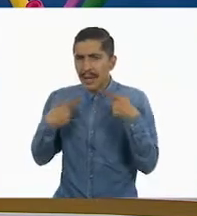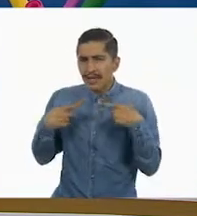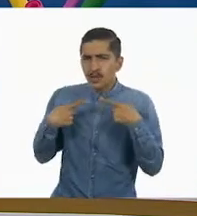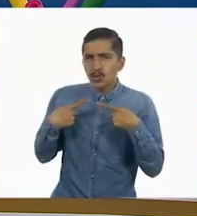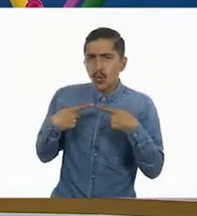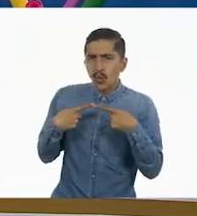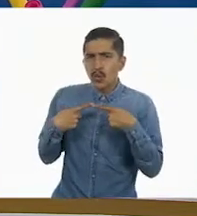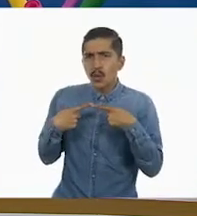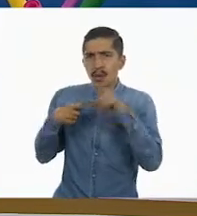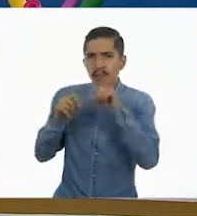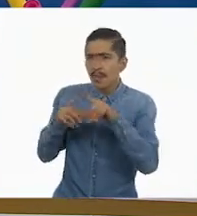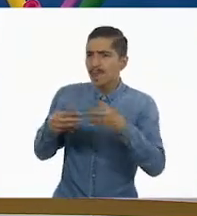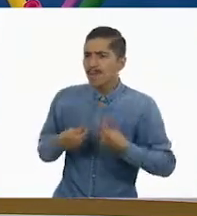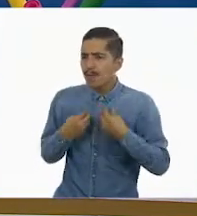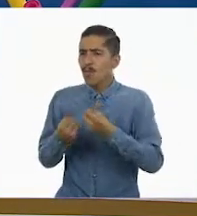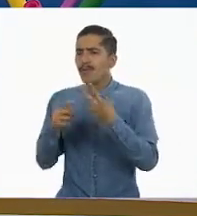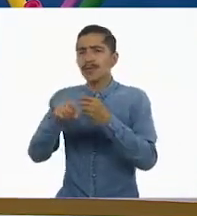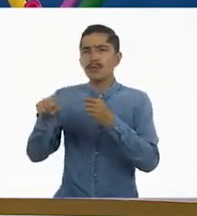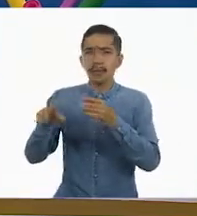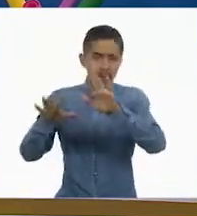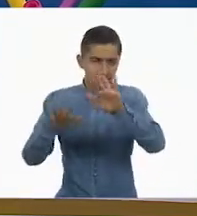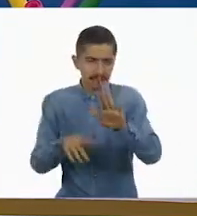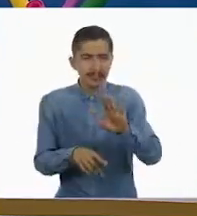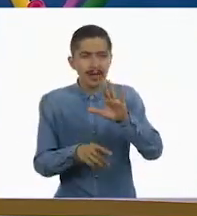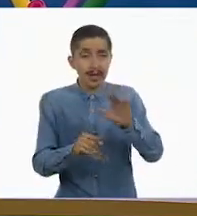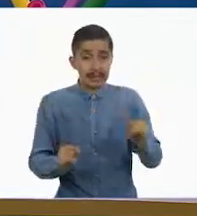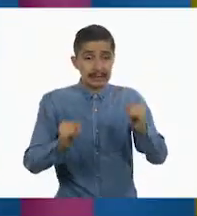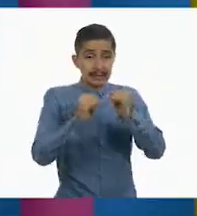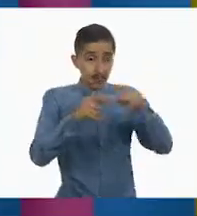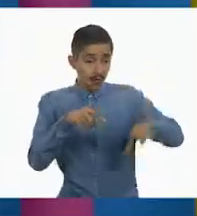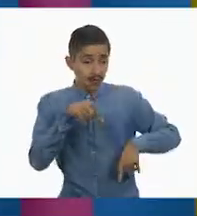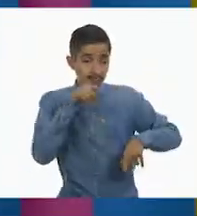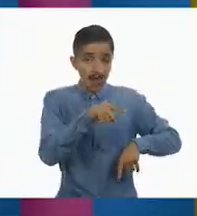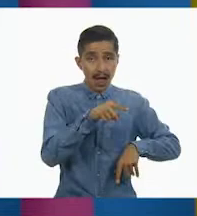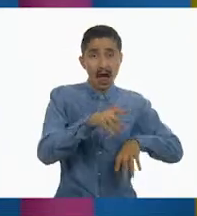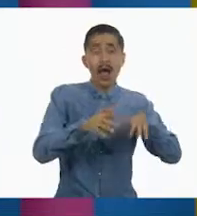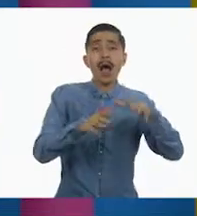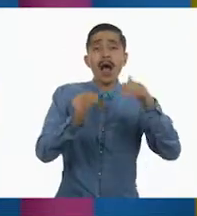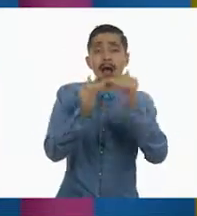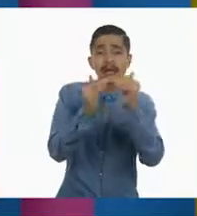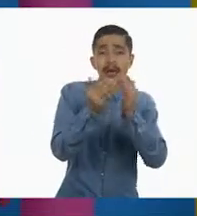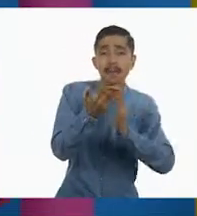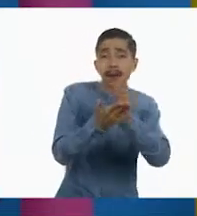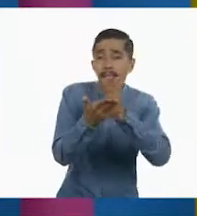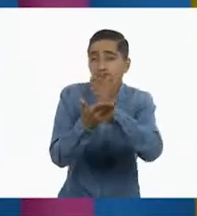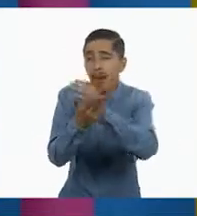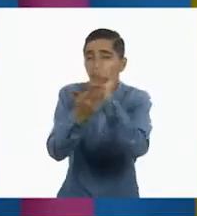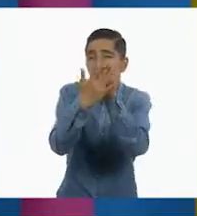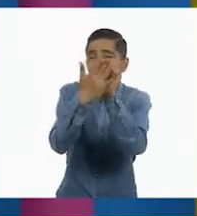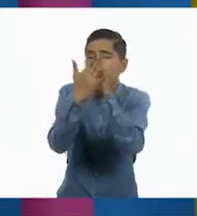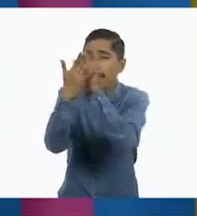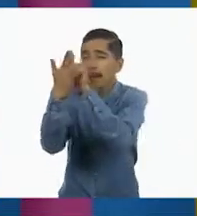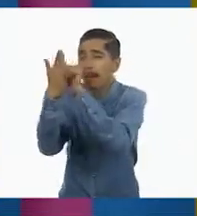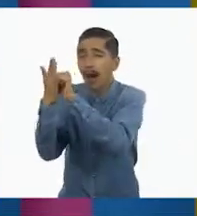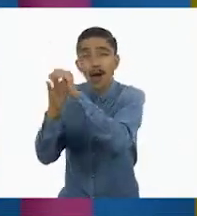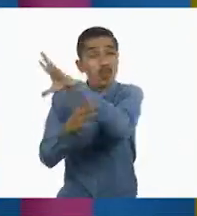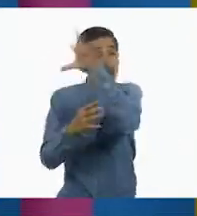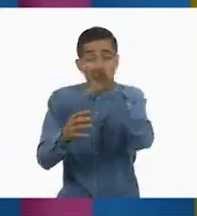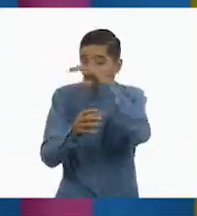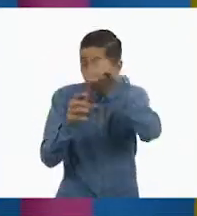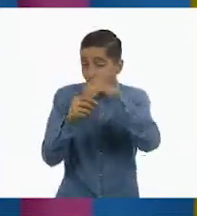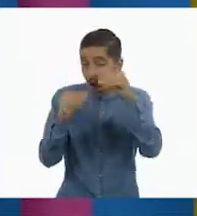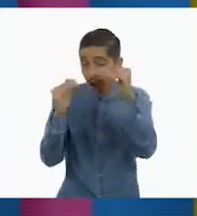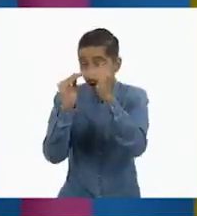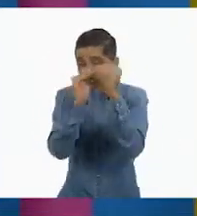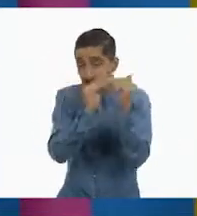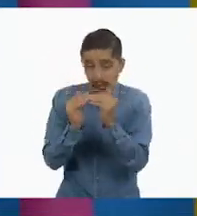Sí, es cuando una institución de gobierno hace que unos encuestadores visiten todas las casas del país para saber